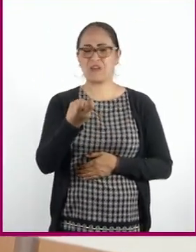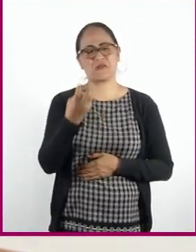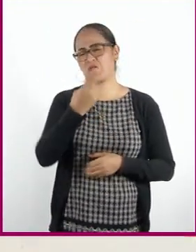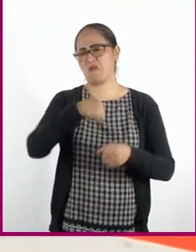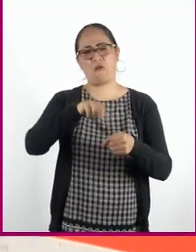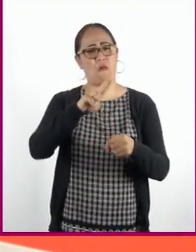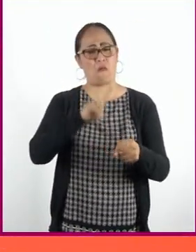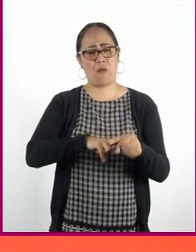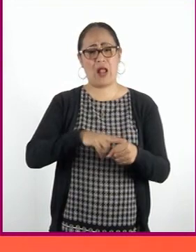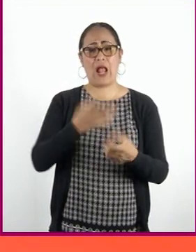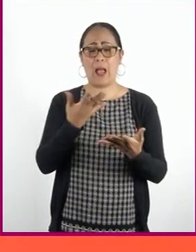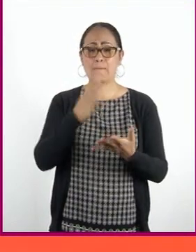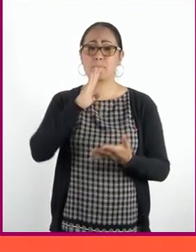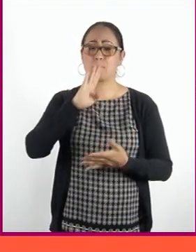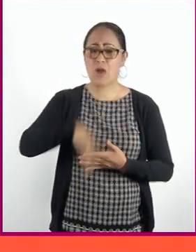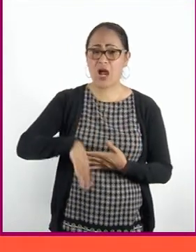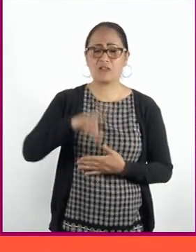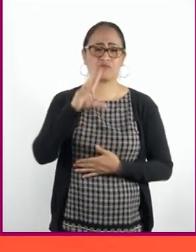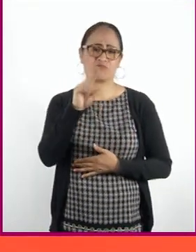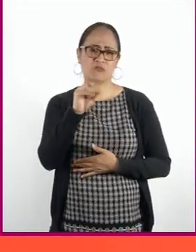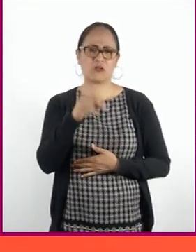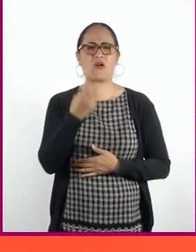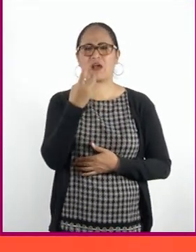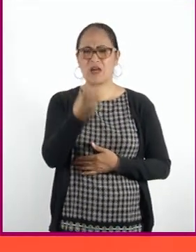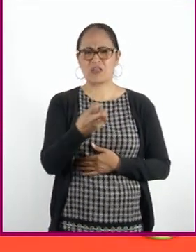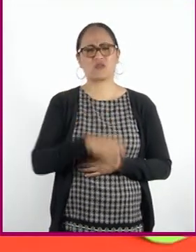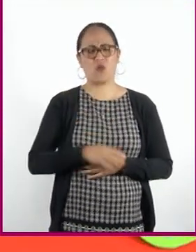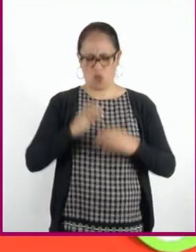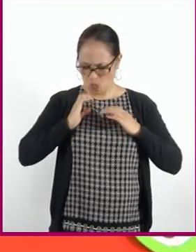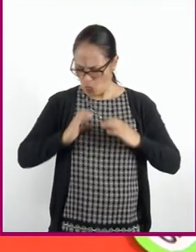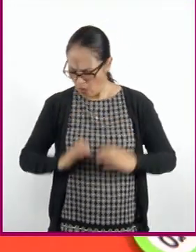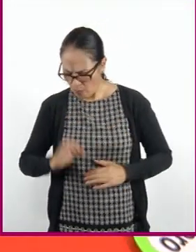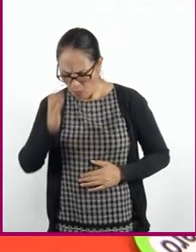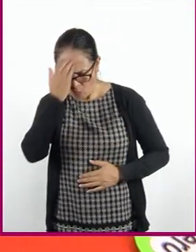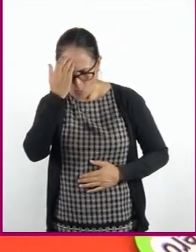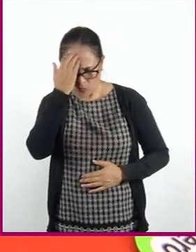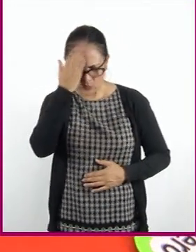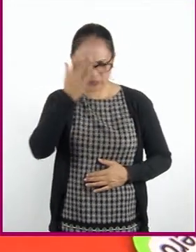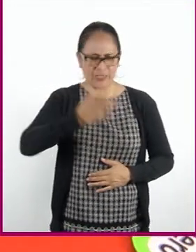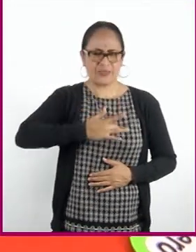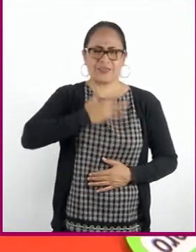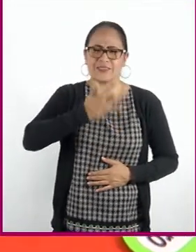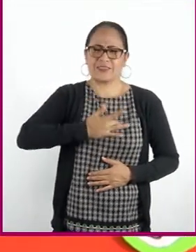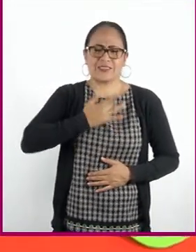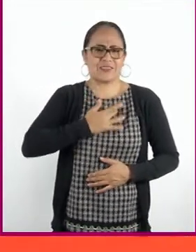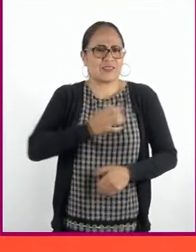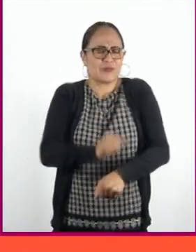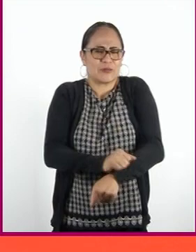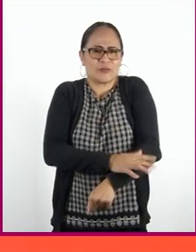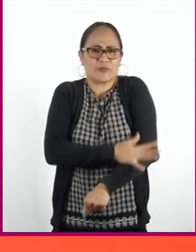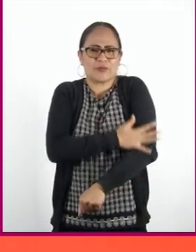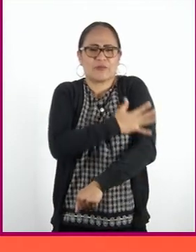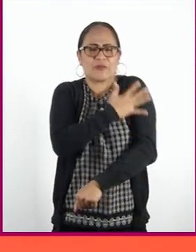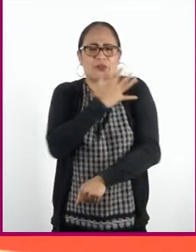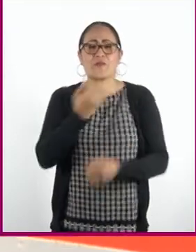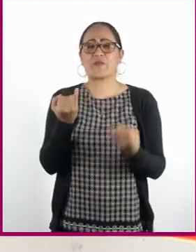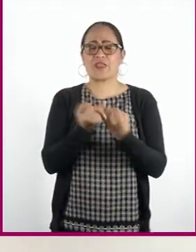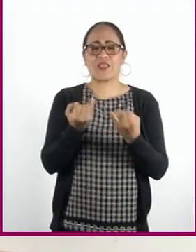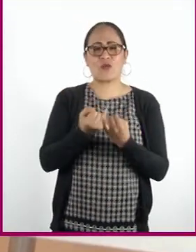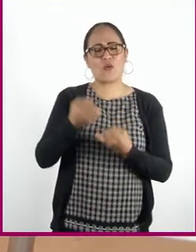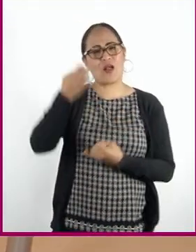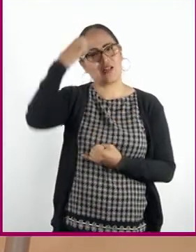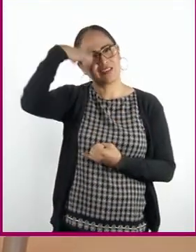dañina. A través de ella se puede conocer el propio cuerpo, experimentar sensaciones agradables y lograr una